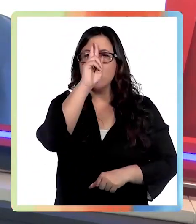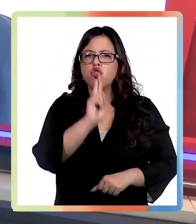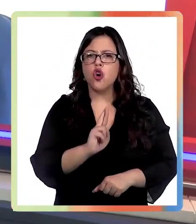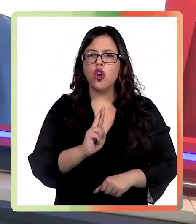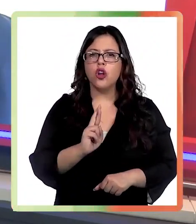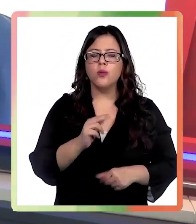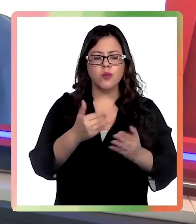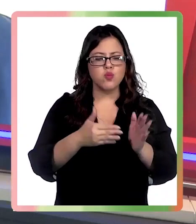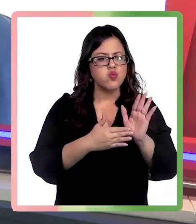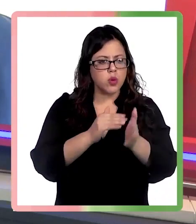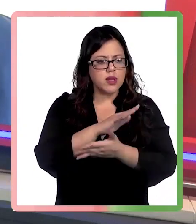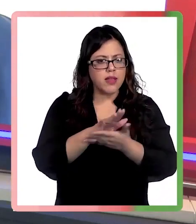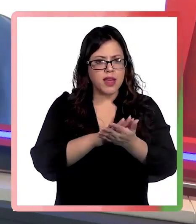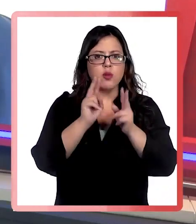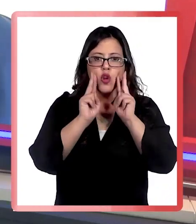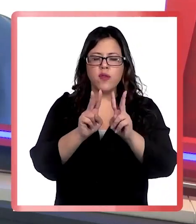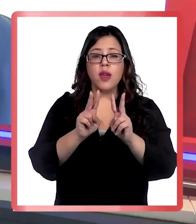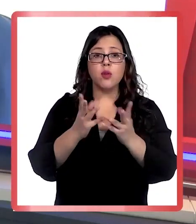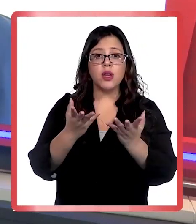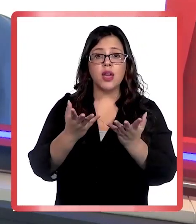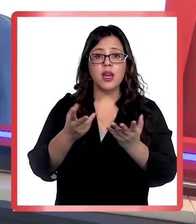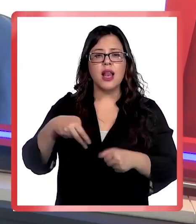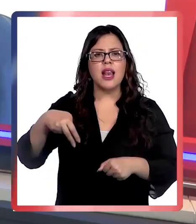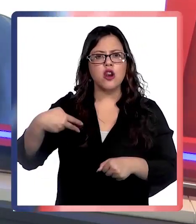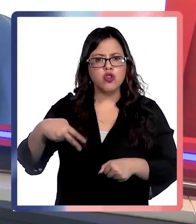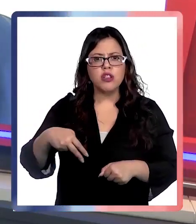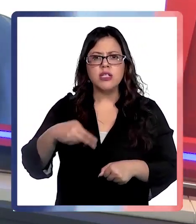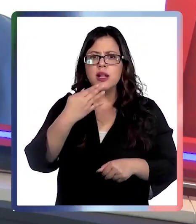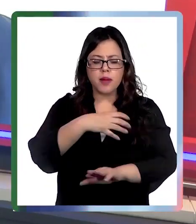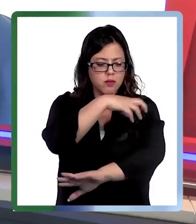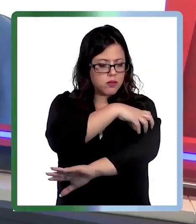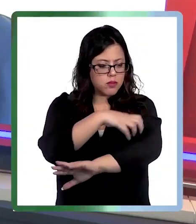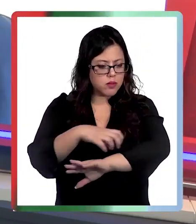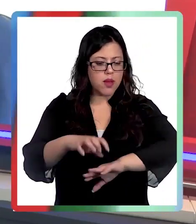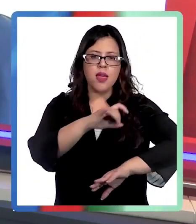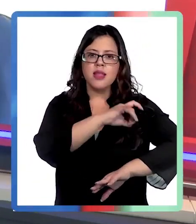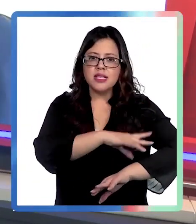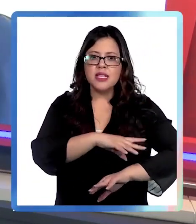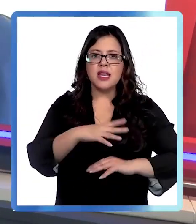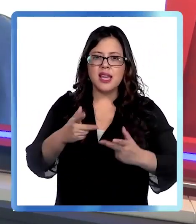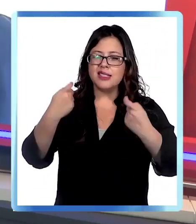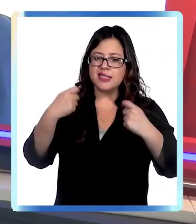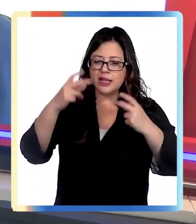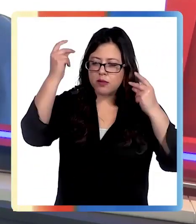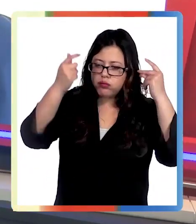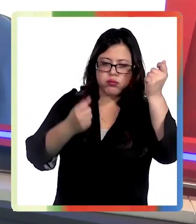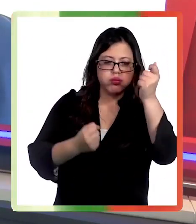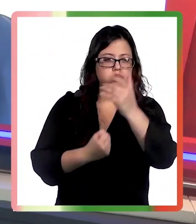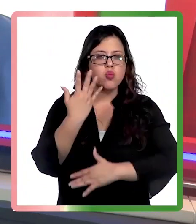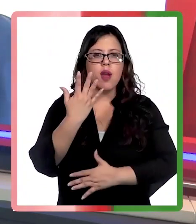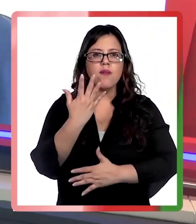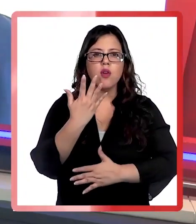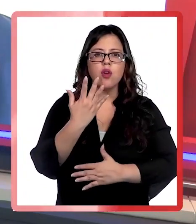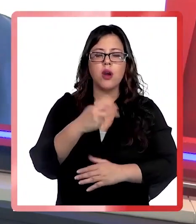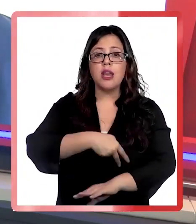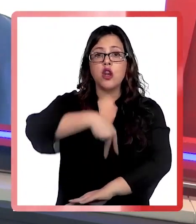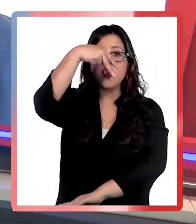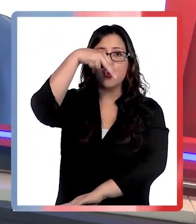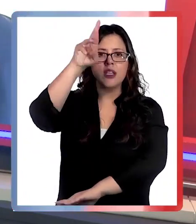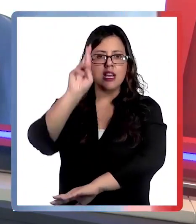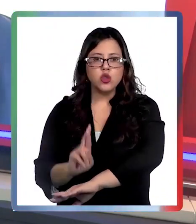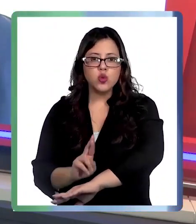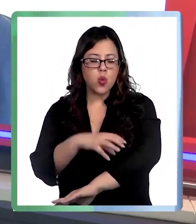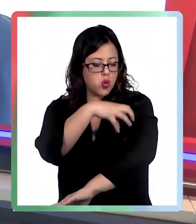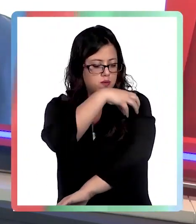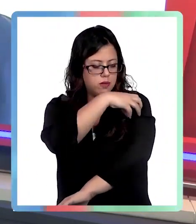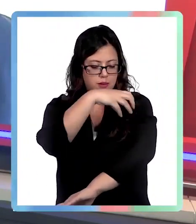rol tiene esto? Porque nosotros tenemos ejemplos y lo vemos en nuestro noticiero, en nuestro recorrido por las regiones de Chile, vemos intentos de innovación en distintos puntos, en el